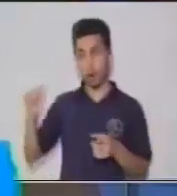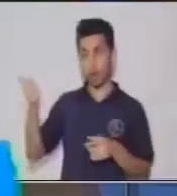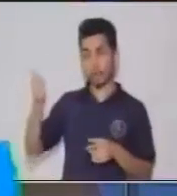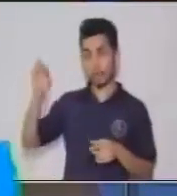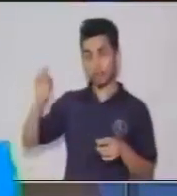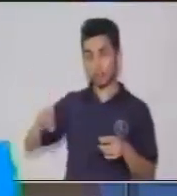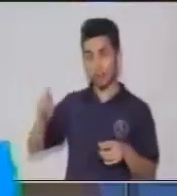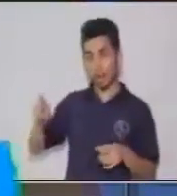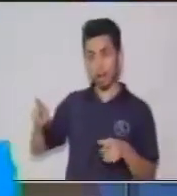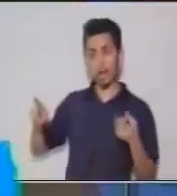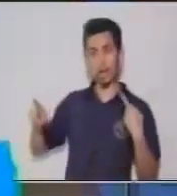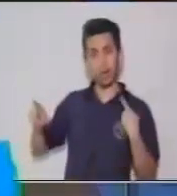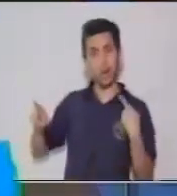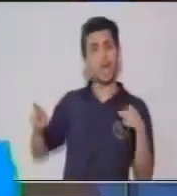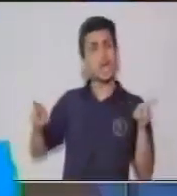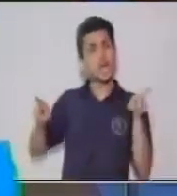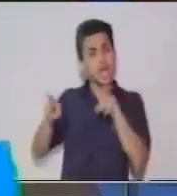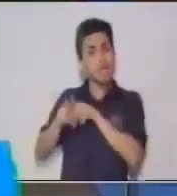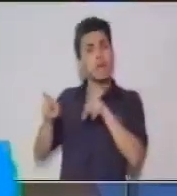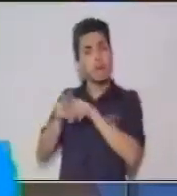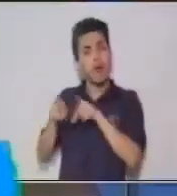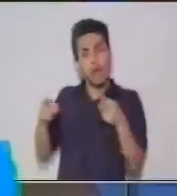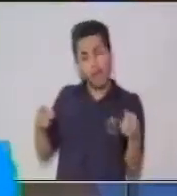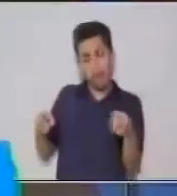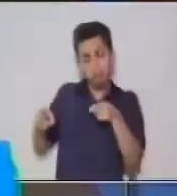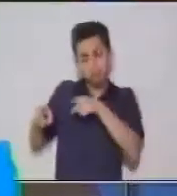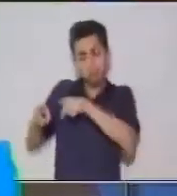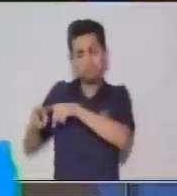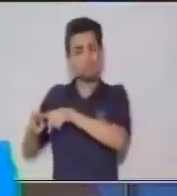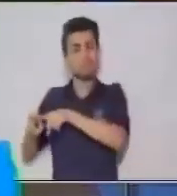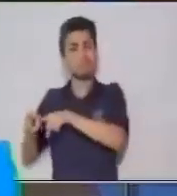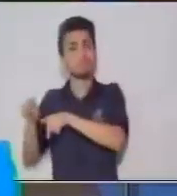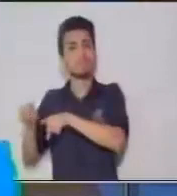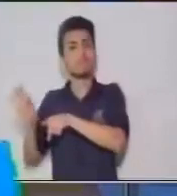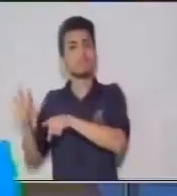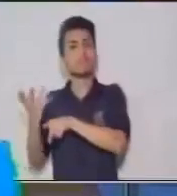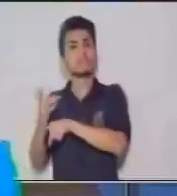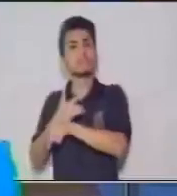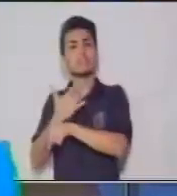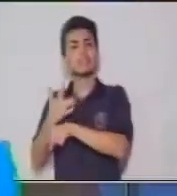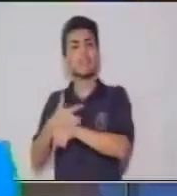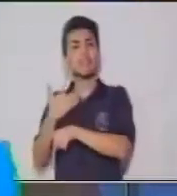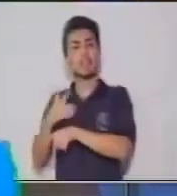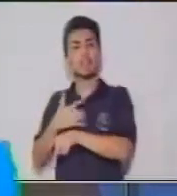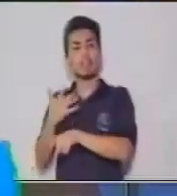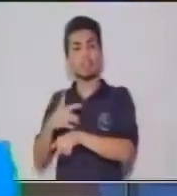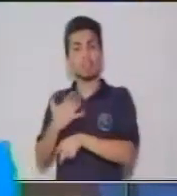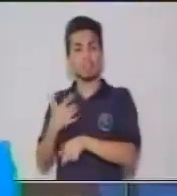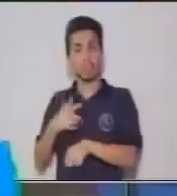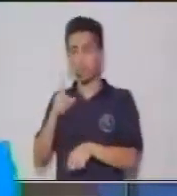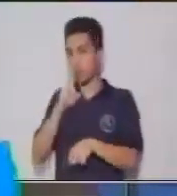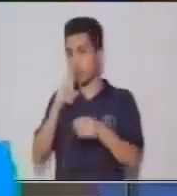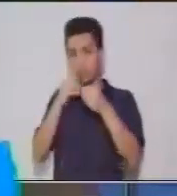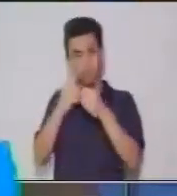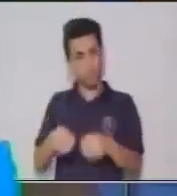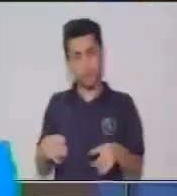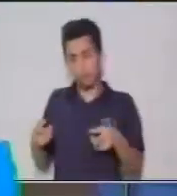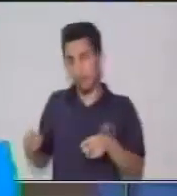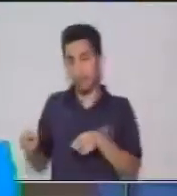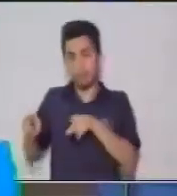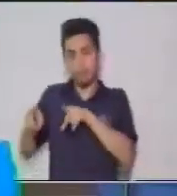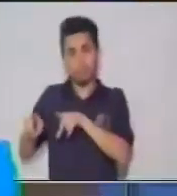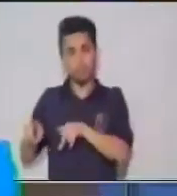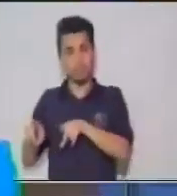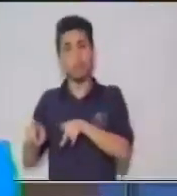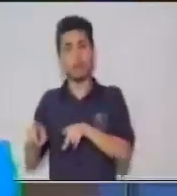otras personas de lo que están sintiendo. No debemos de perder esta empatía en ningún lugar, en ningún